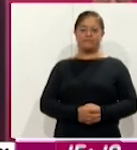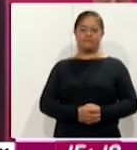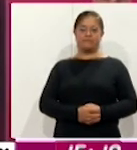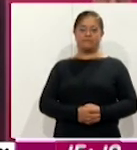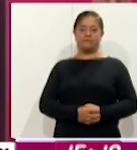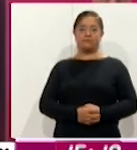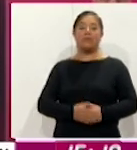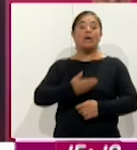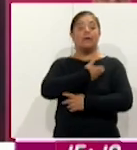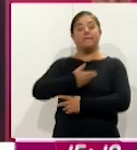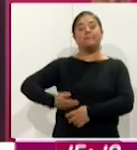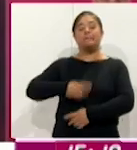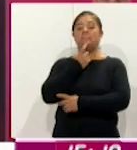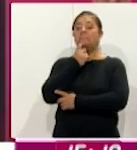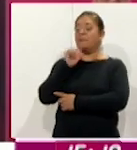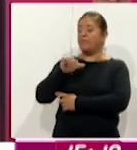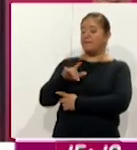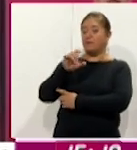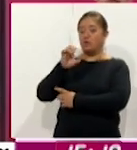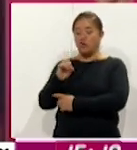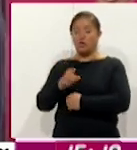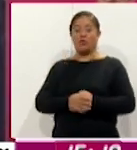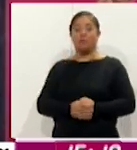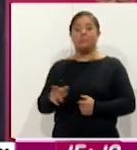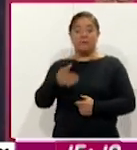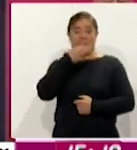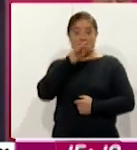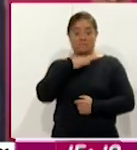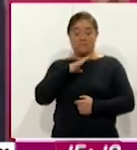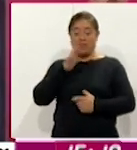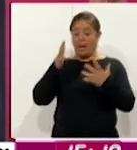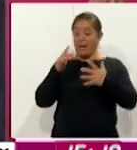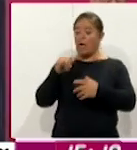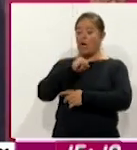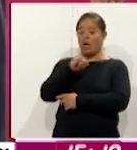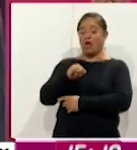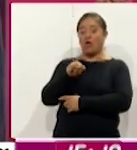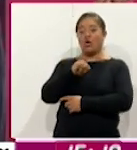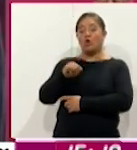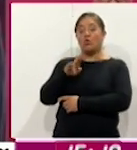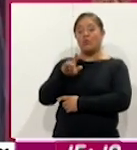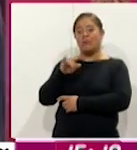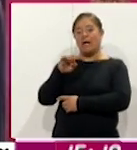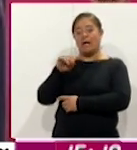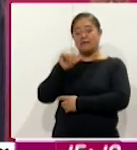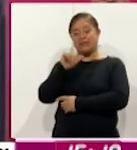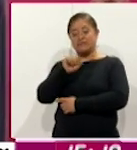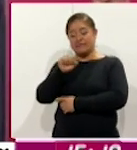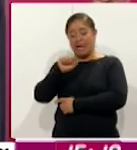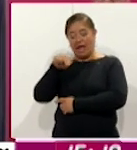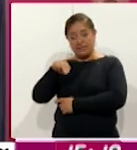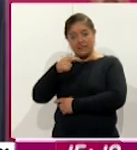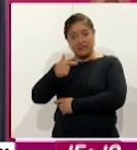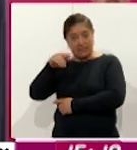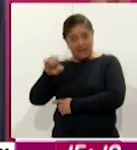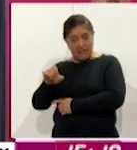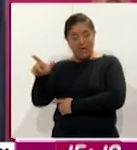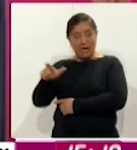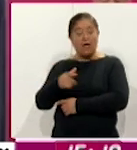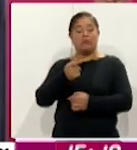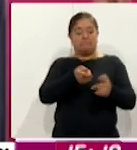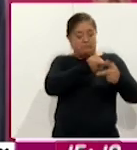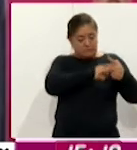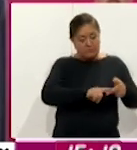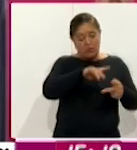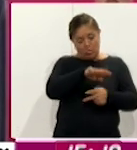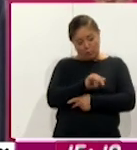El presidente Andrés Manuel López Obrador celebró que Julian Assange, fundador de WikiLeaks, alcanzó la libertad mediante un acuerdo